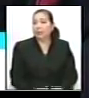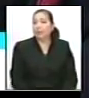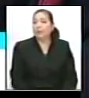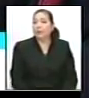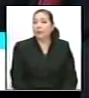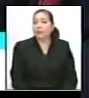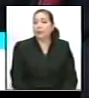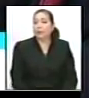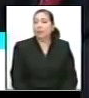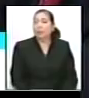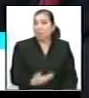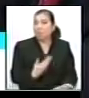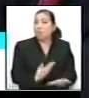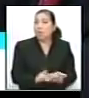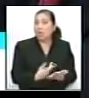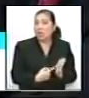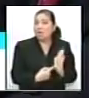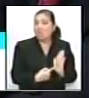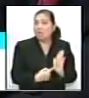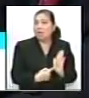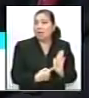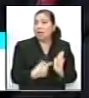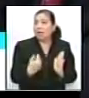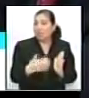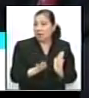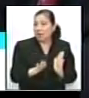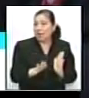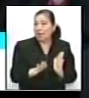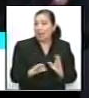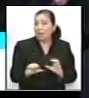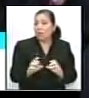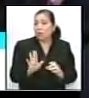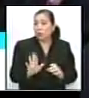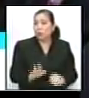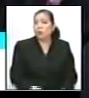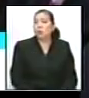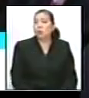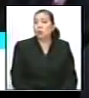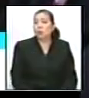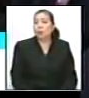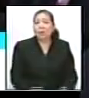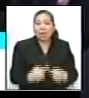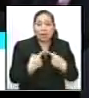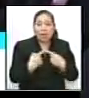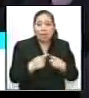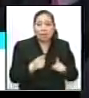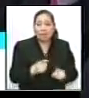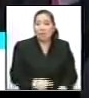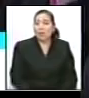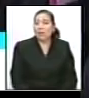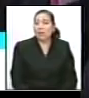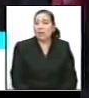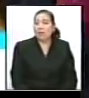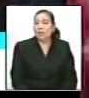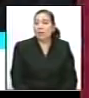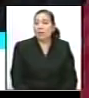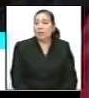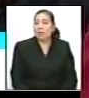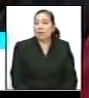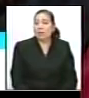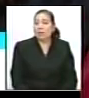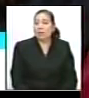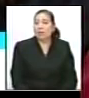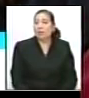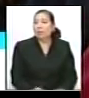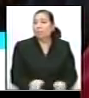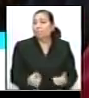había corroborado que ella ya había hecho los informes respectivos y que